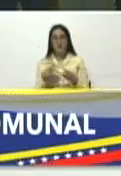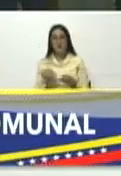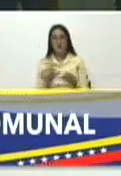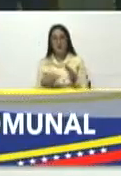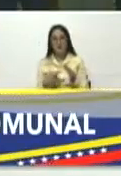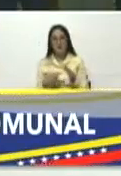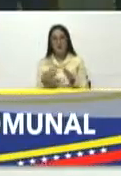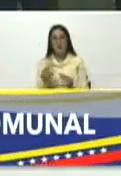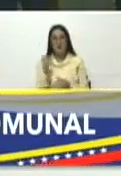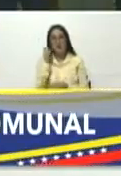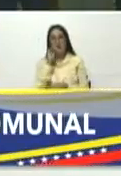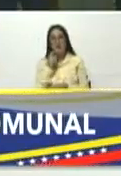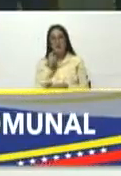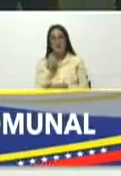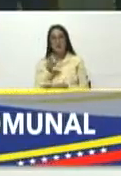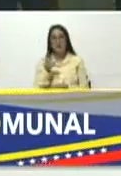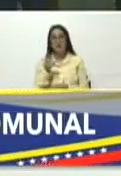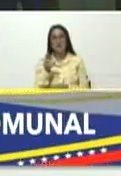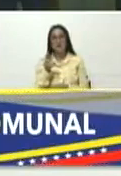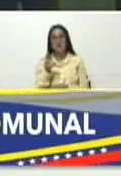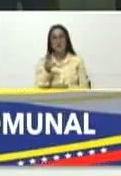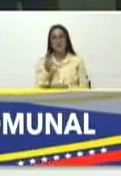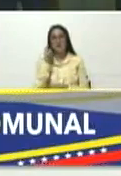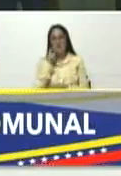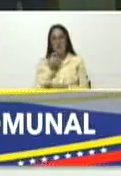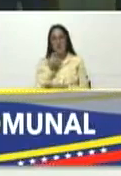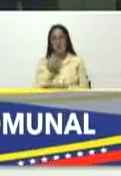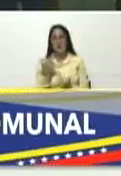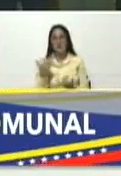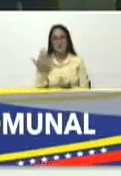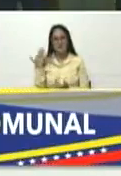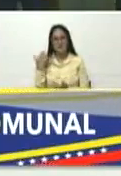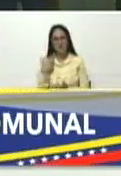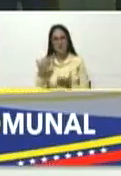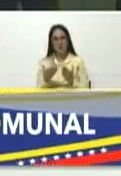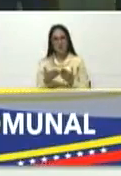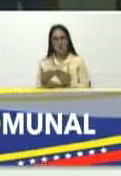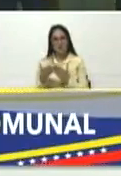2, Rivas, Sucre. En estos días yo estuve estudiando